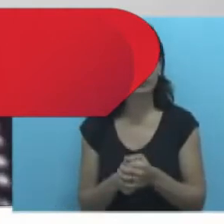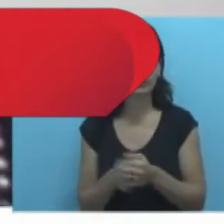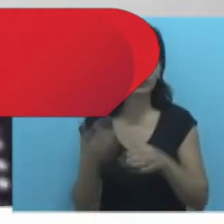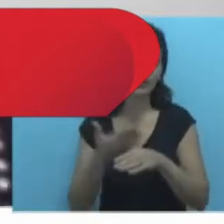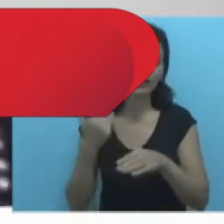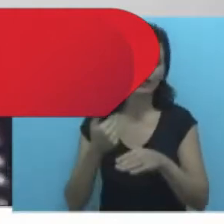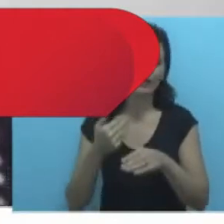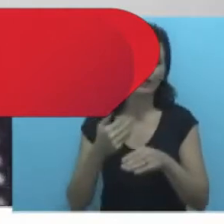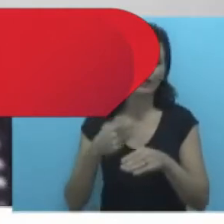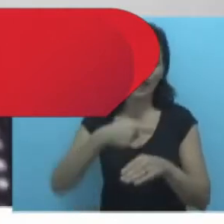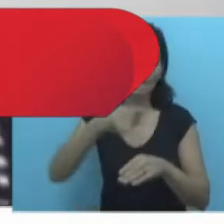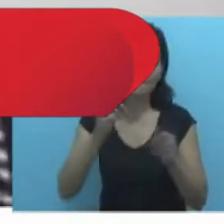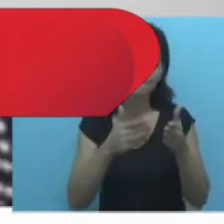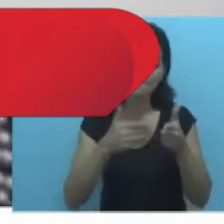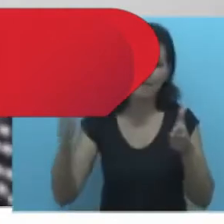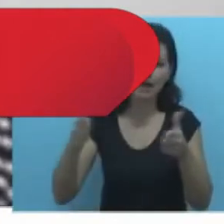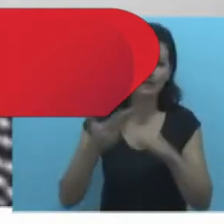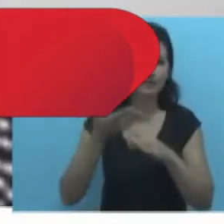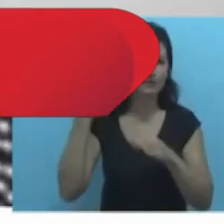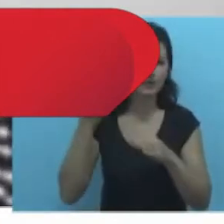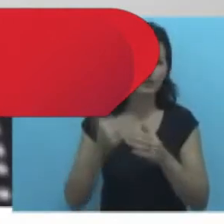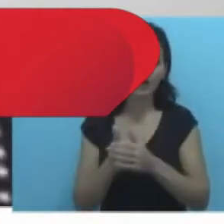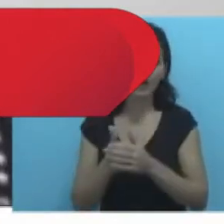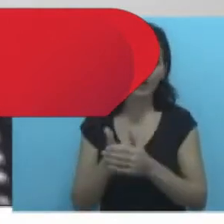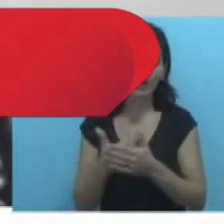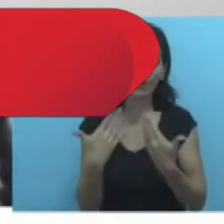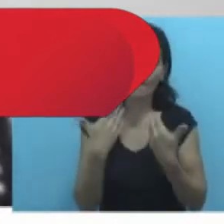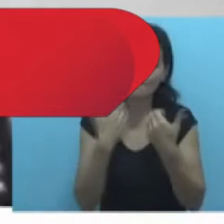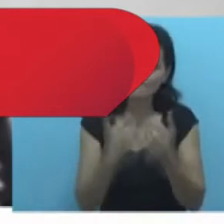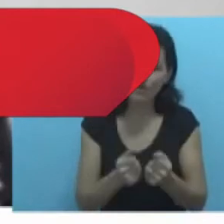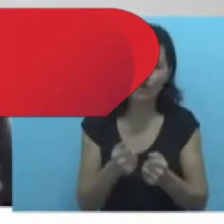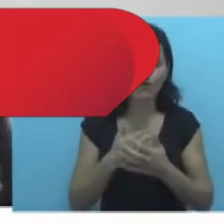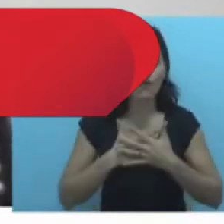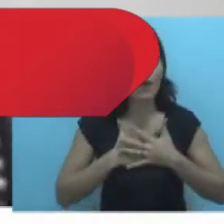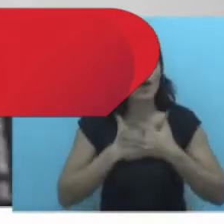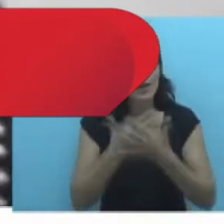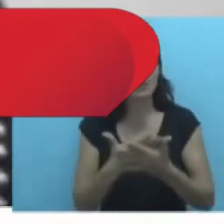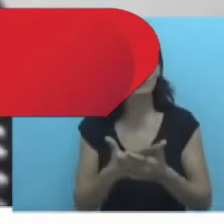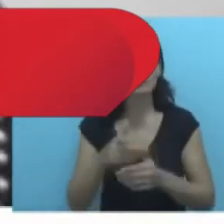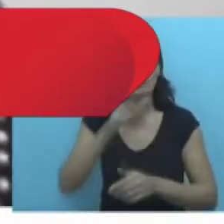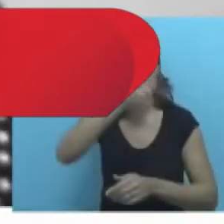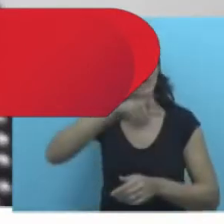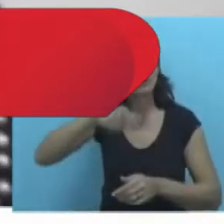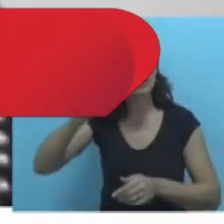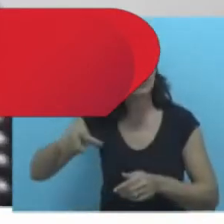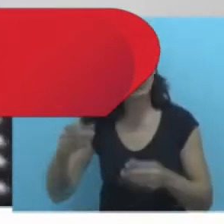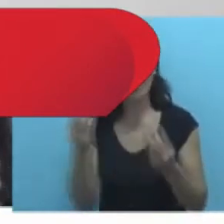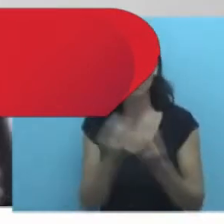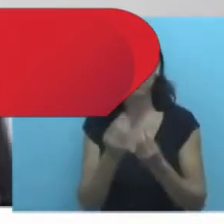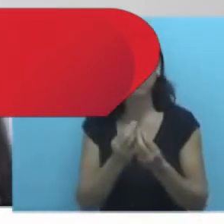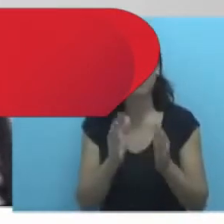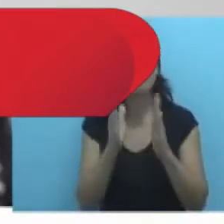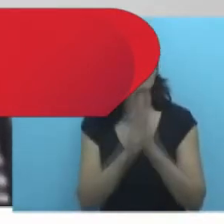su apoyo y su cariño, a las miles de personas que rezaron en